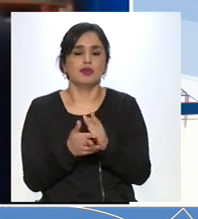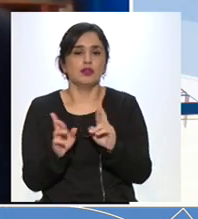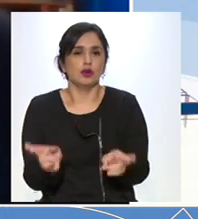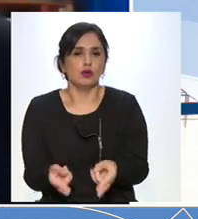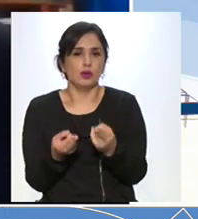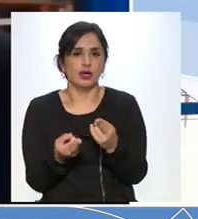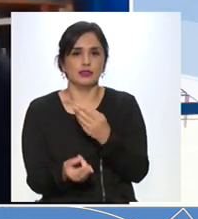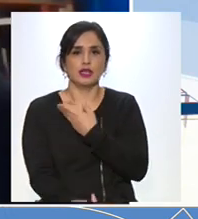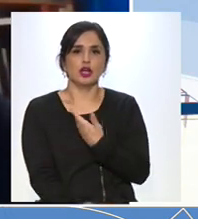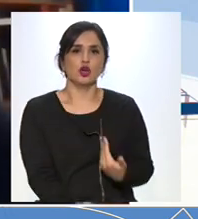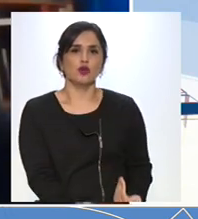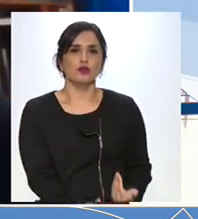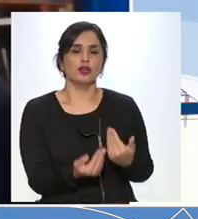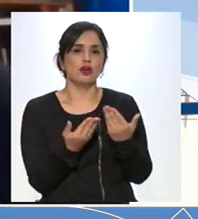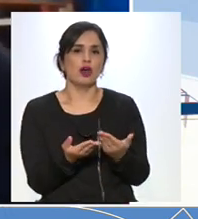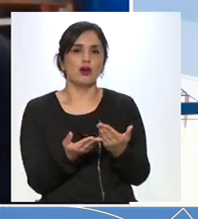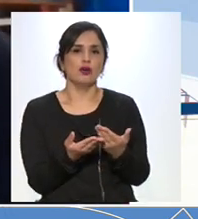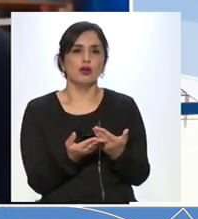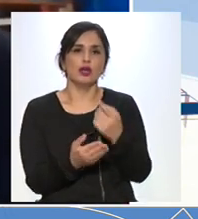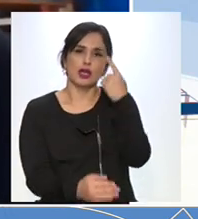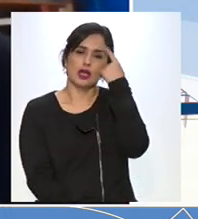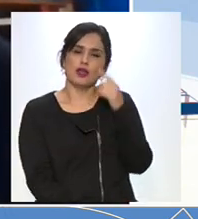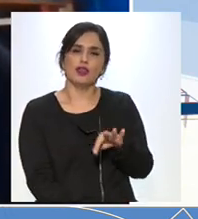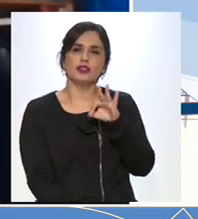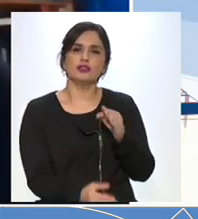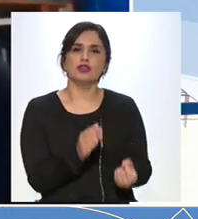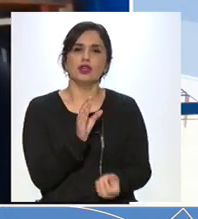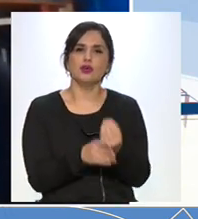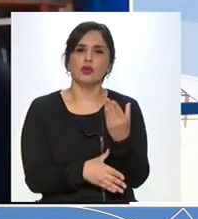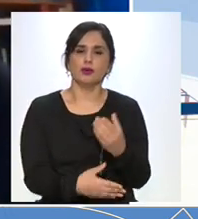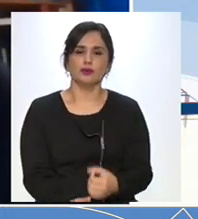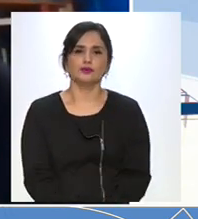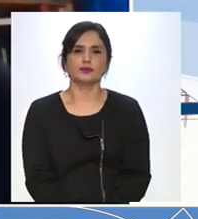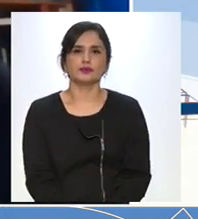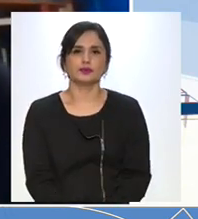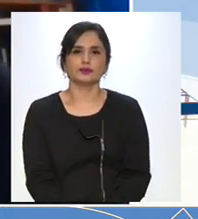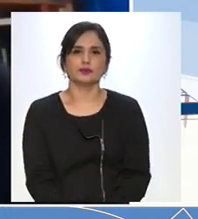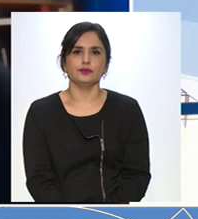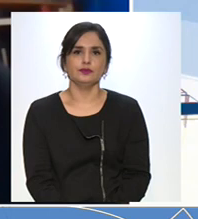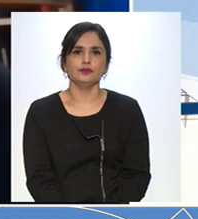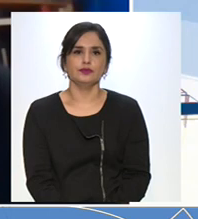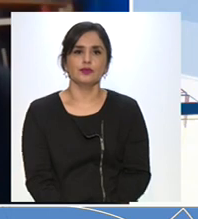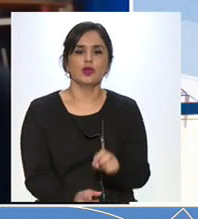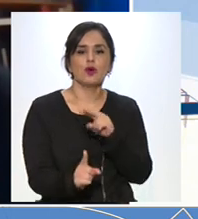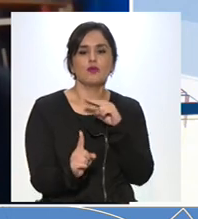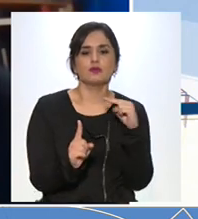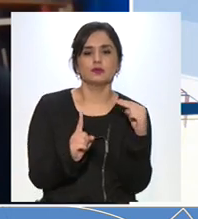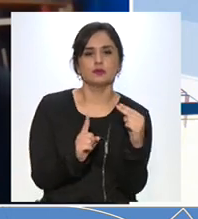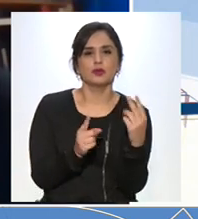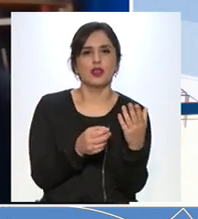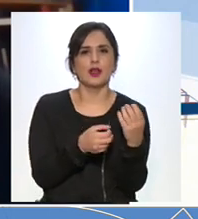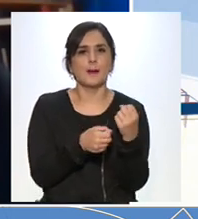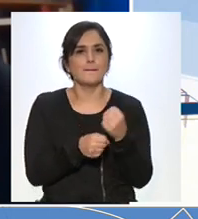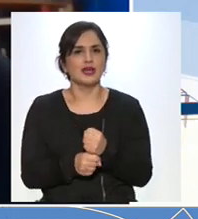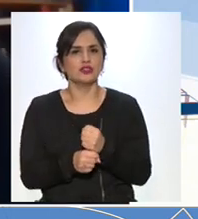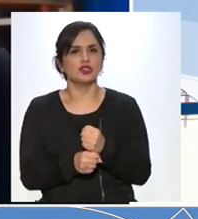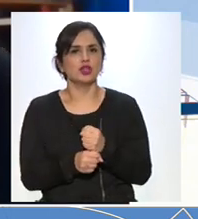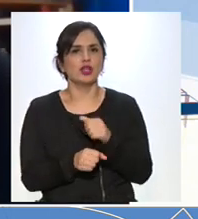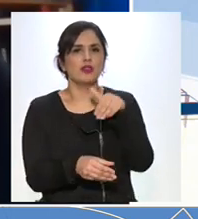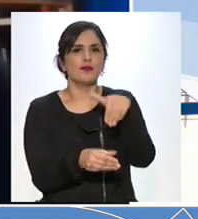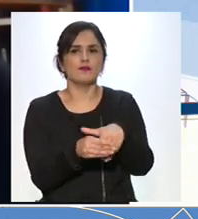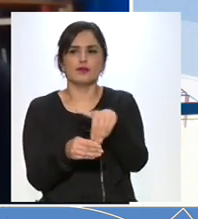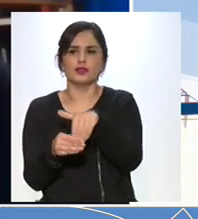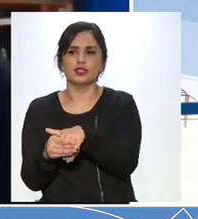gobierno ahora toma nuevas decisiones, recientemente toma nuevas decisiones, con una perspectiva más de las presiones electorales